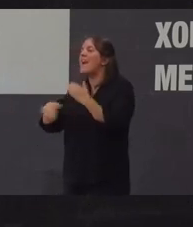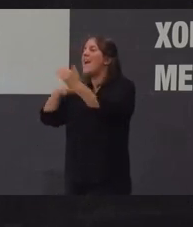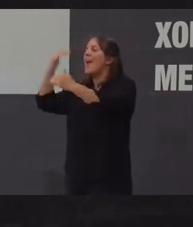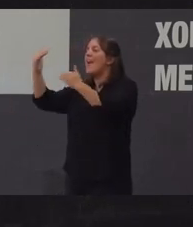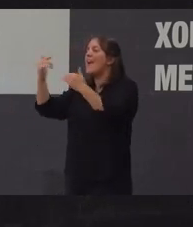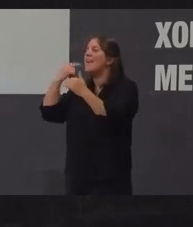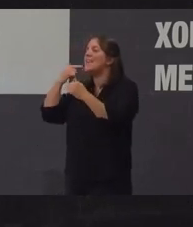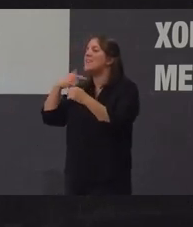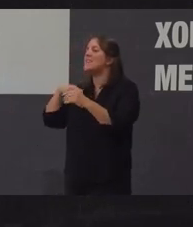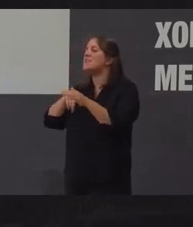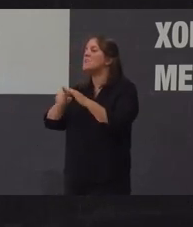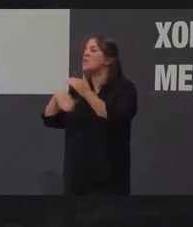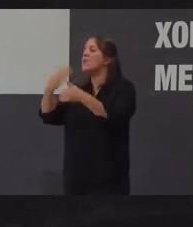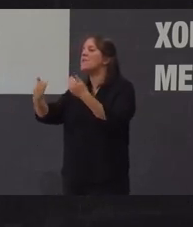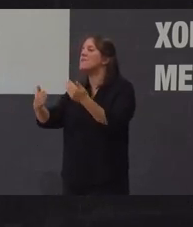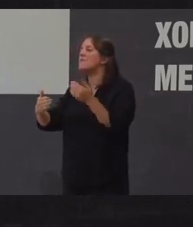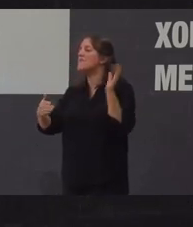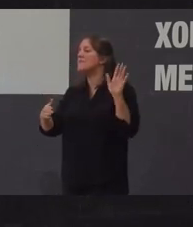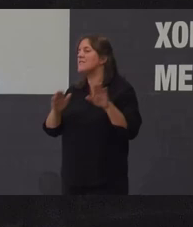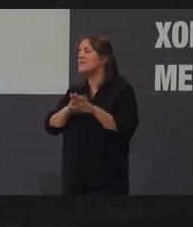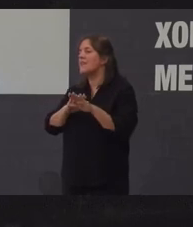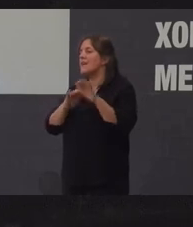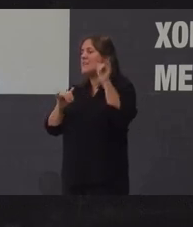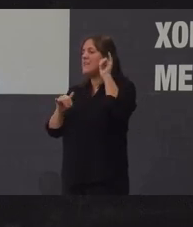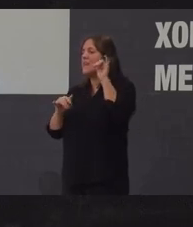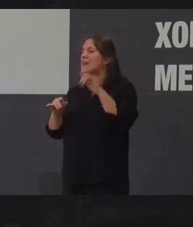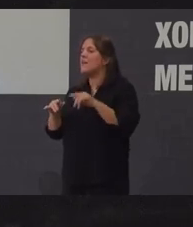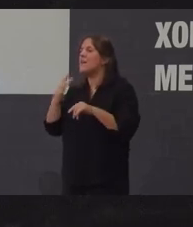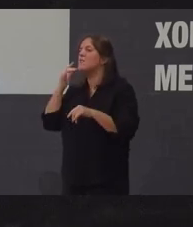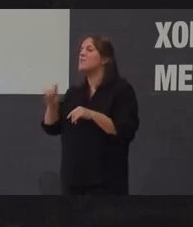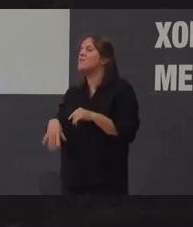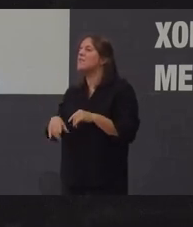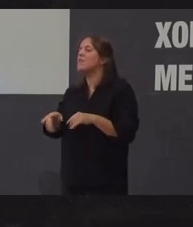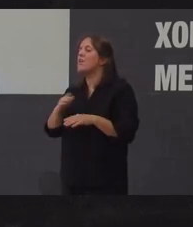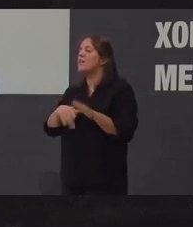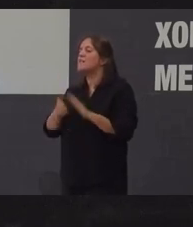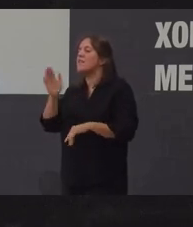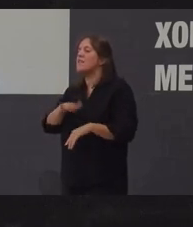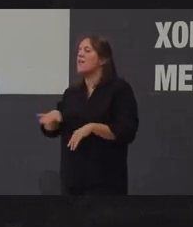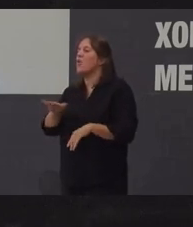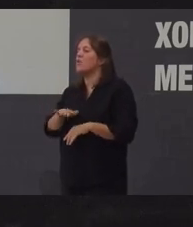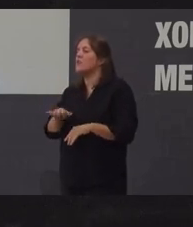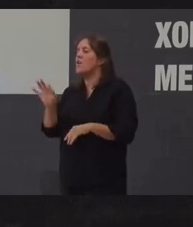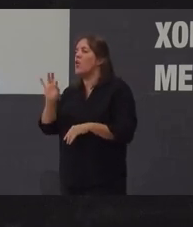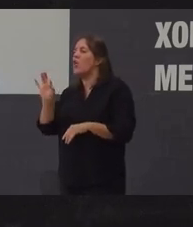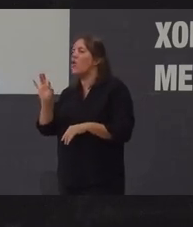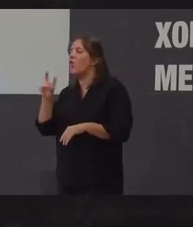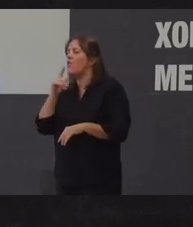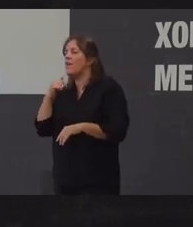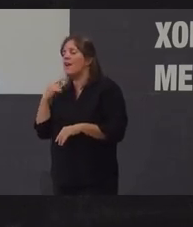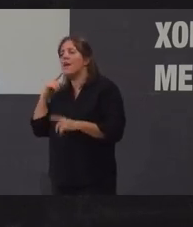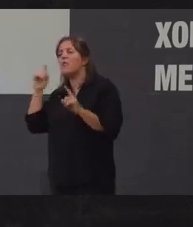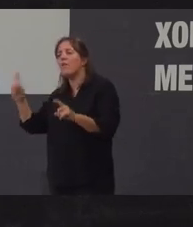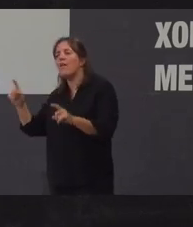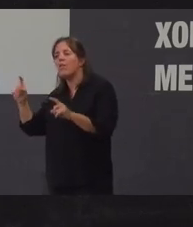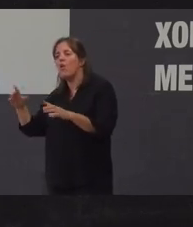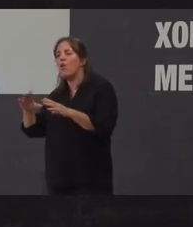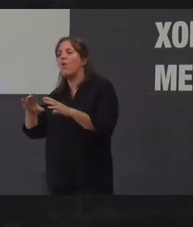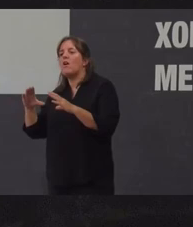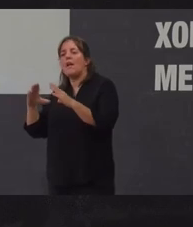progresistas de esquerdas? Da educación pública, que está controlada pola falange do Estado, ou da educación católica, que está